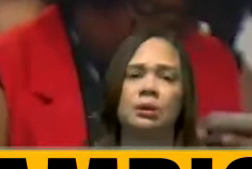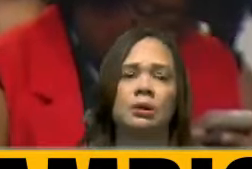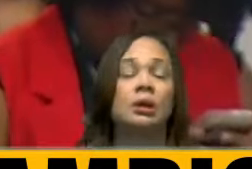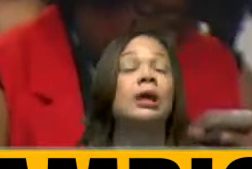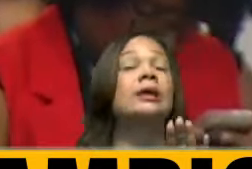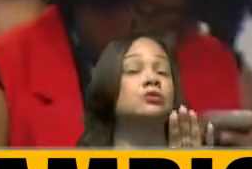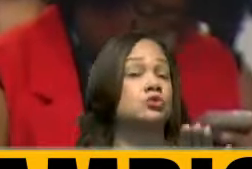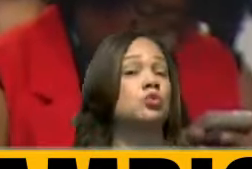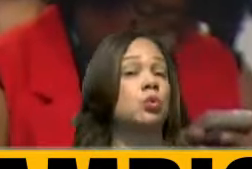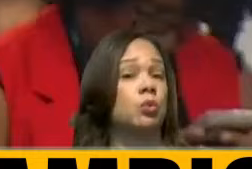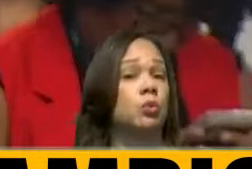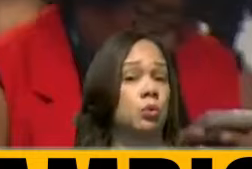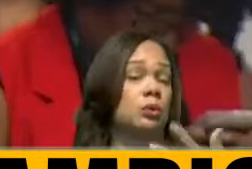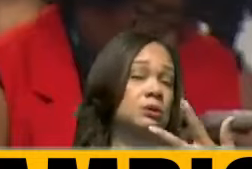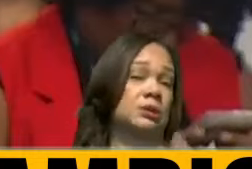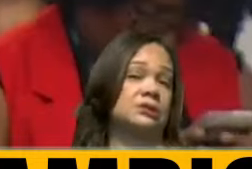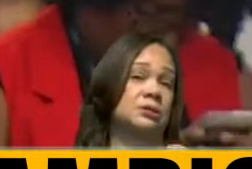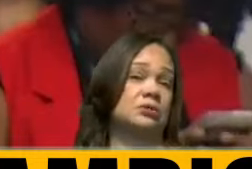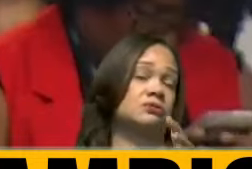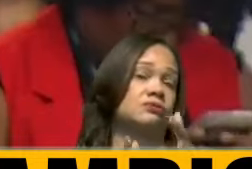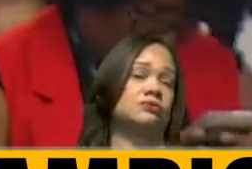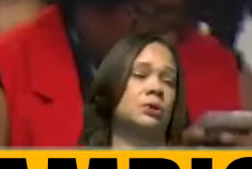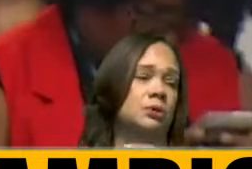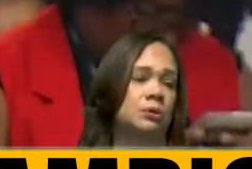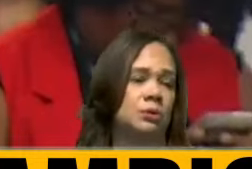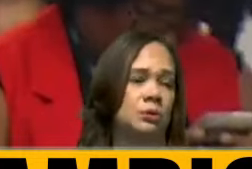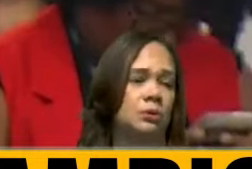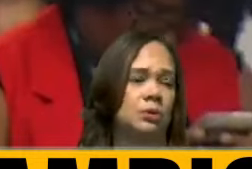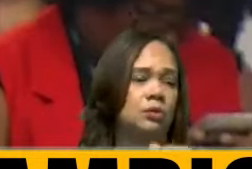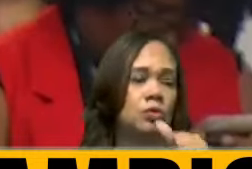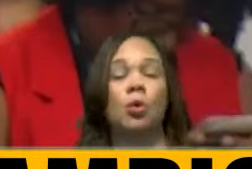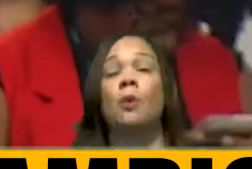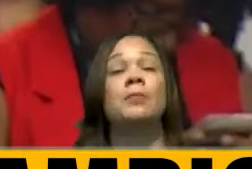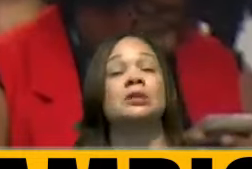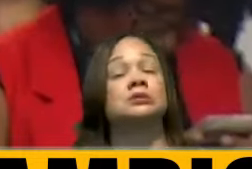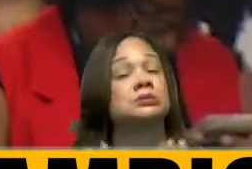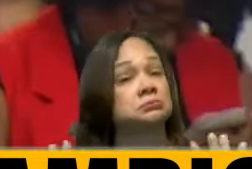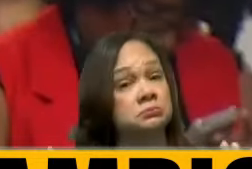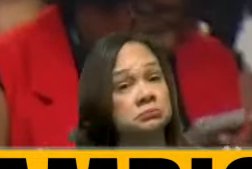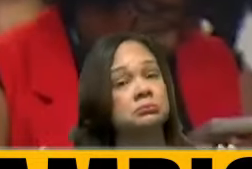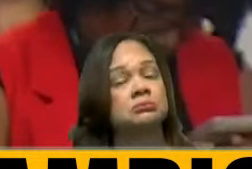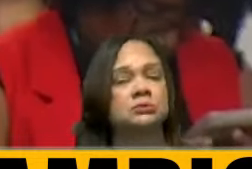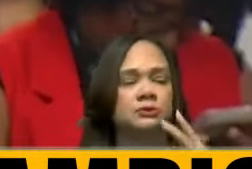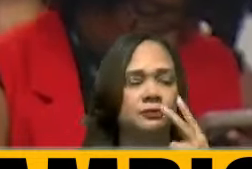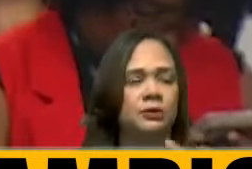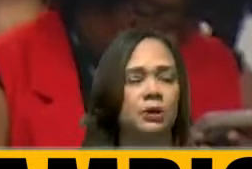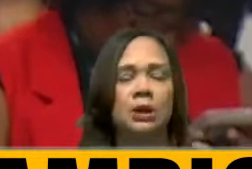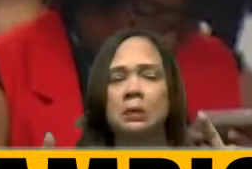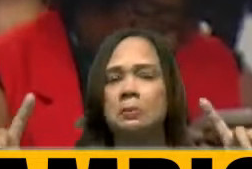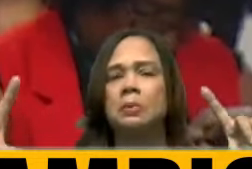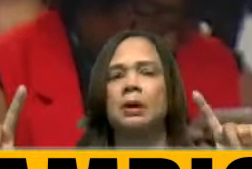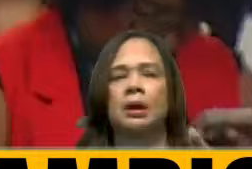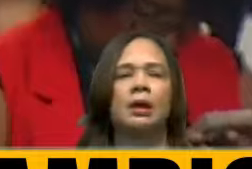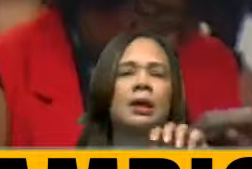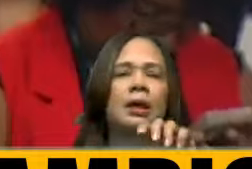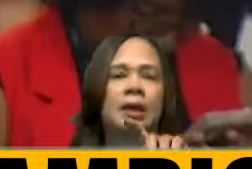administración que le quedan 3 años porque ya está concebido que usted no vuelve más por ahí vi un un letrero de